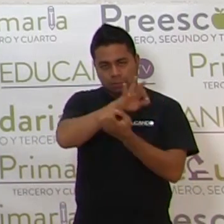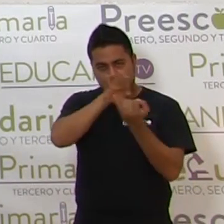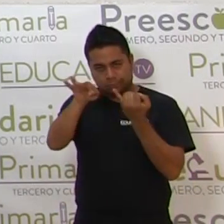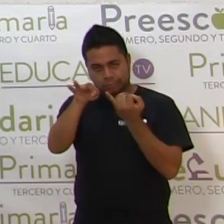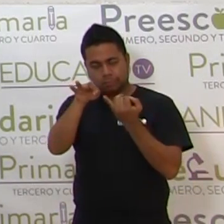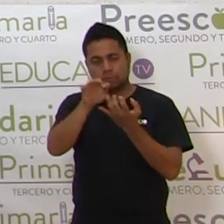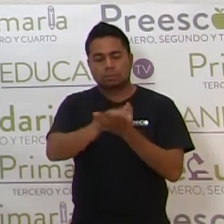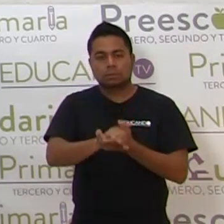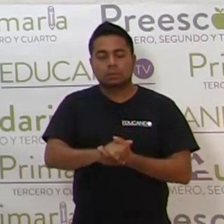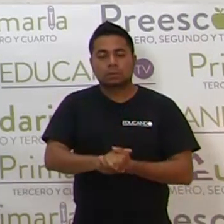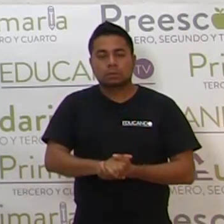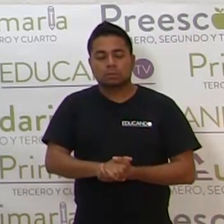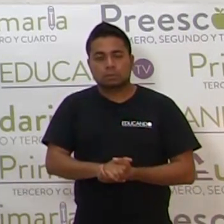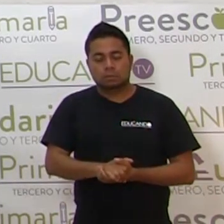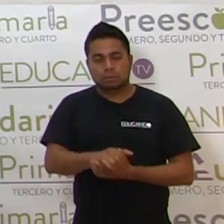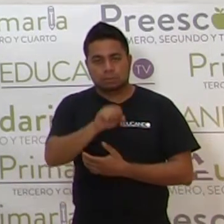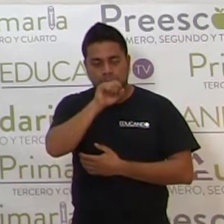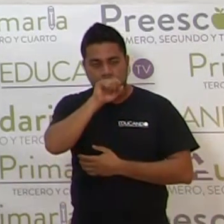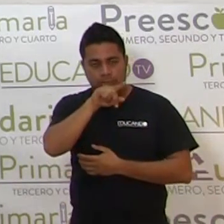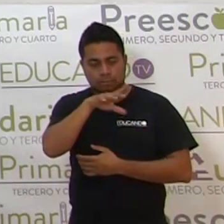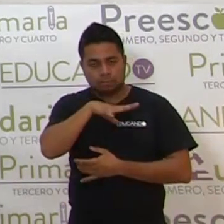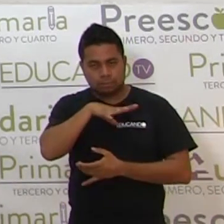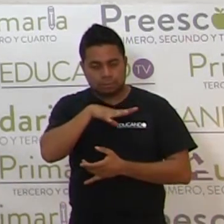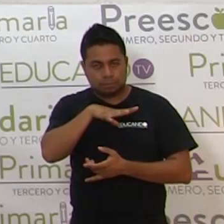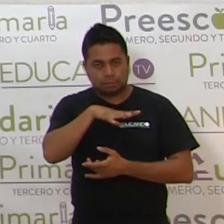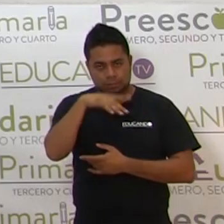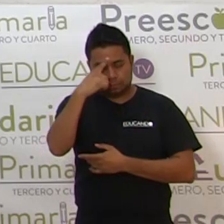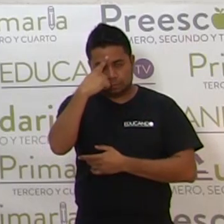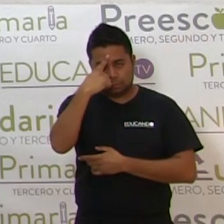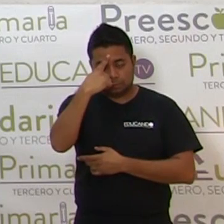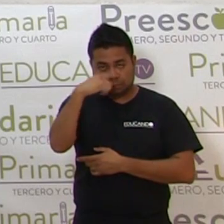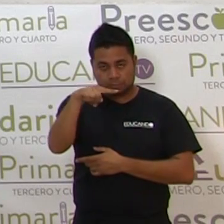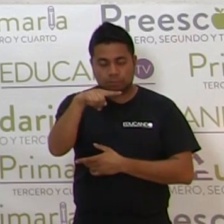antepenúltima. También lo vamos a tener en lo que es la